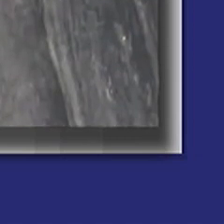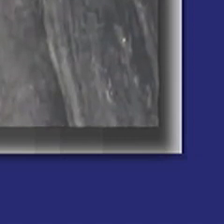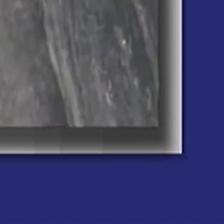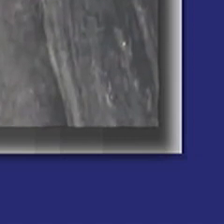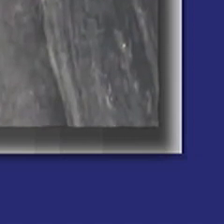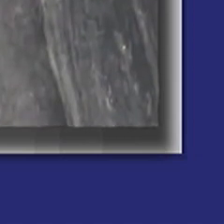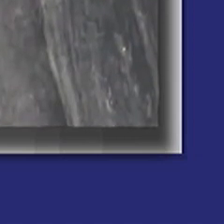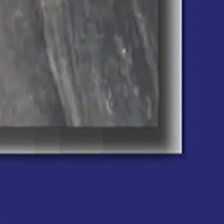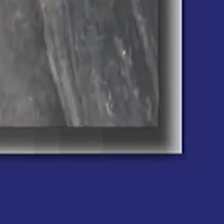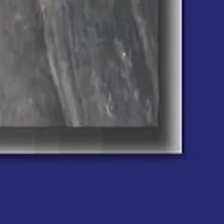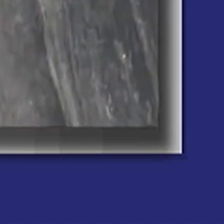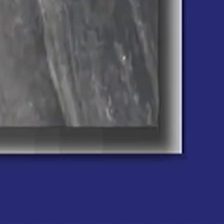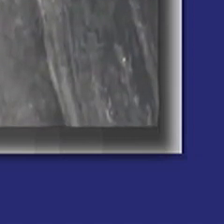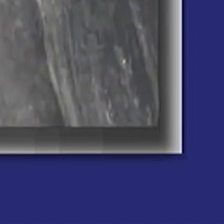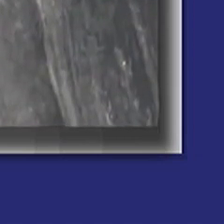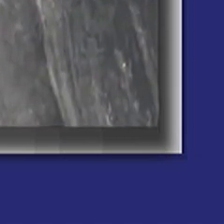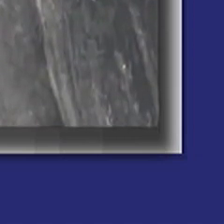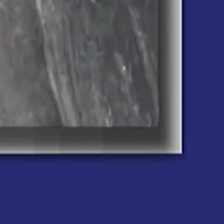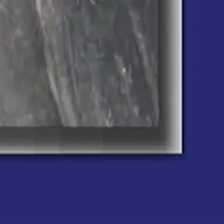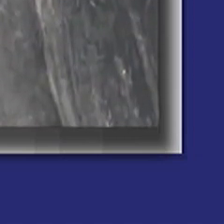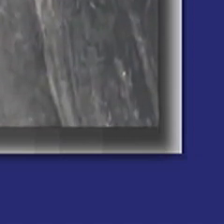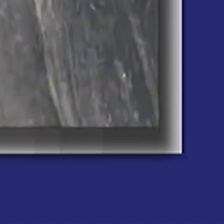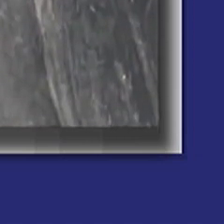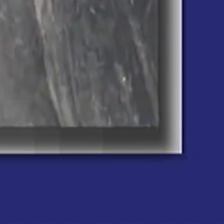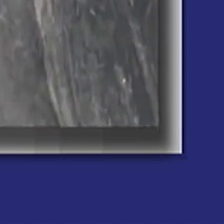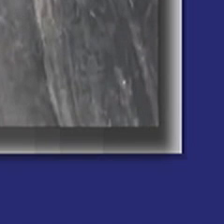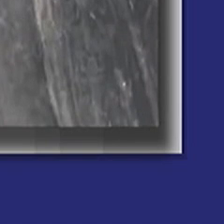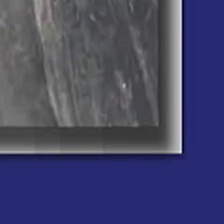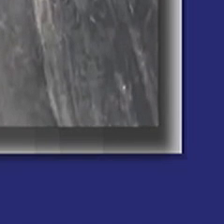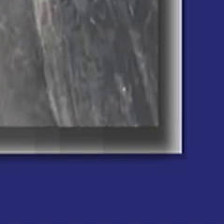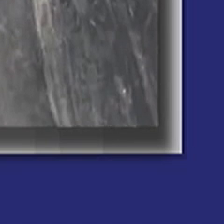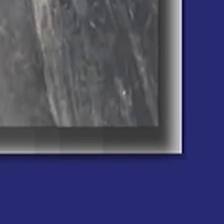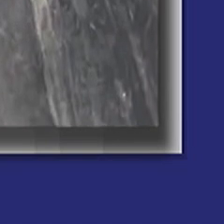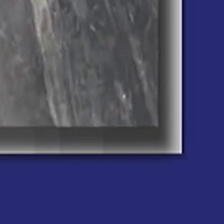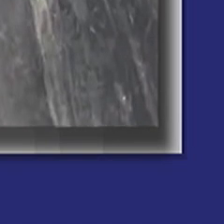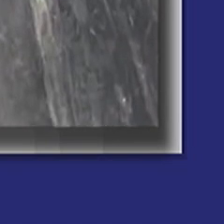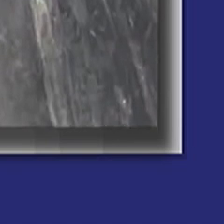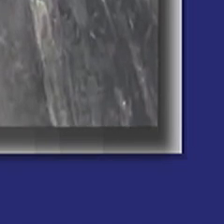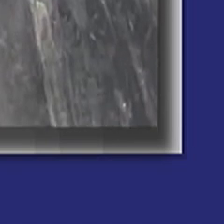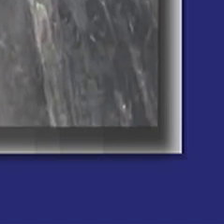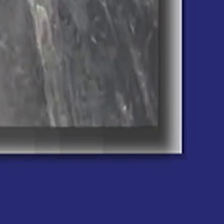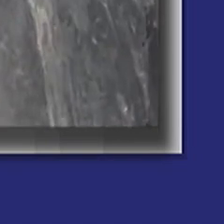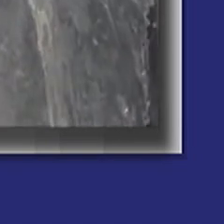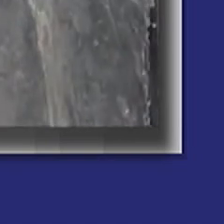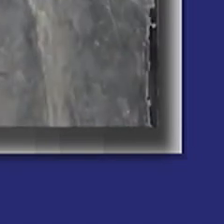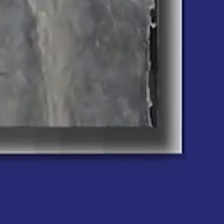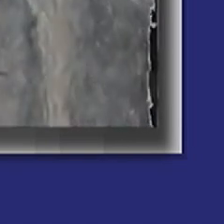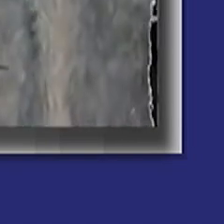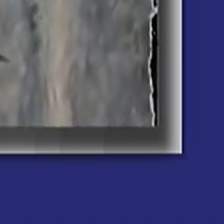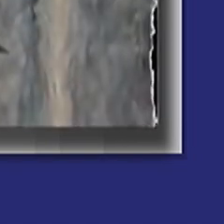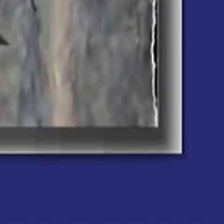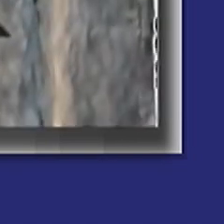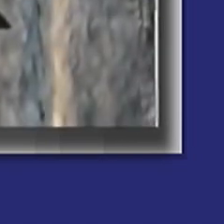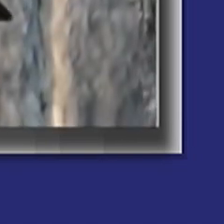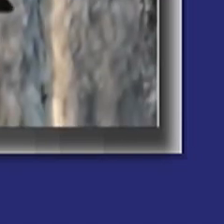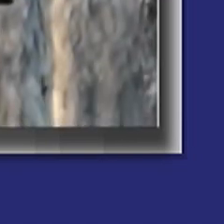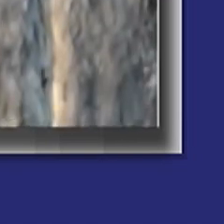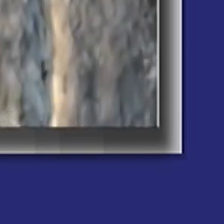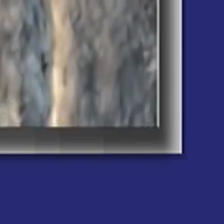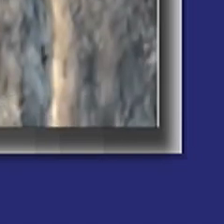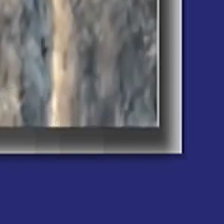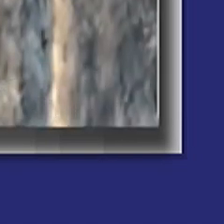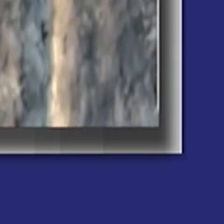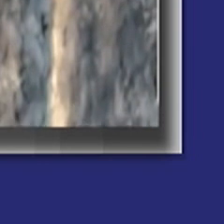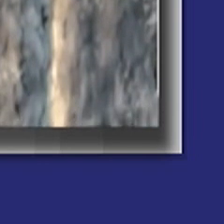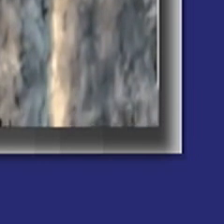2000 años de antigüedad. Los petroglifos incluyen representaciones de animales, humanos y ritos culturales.